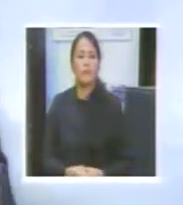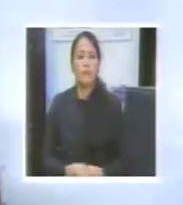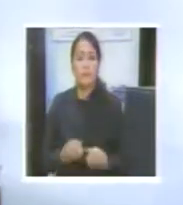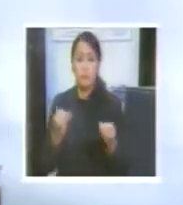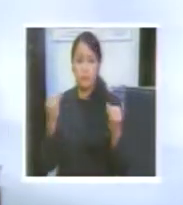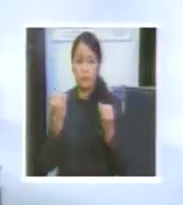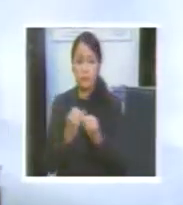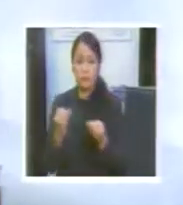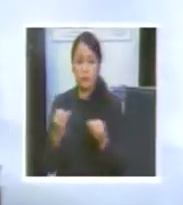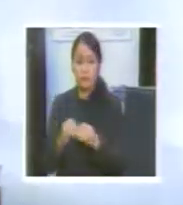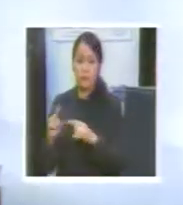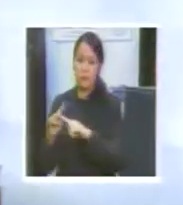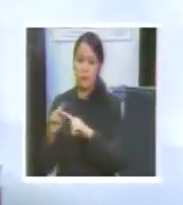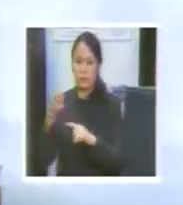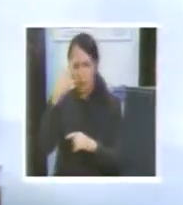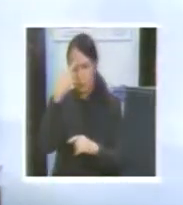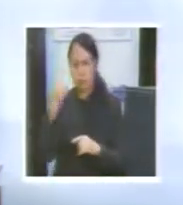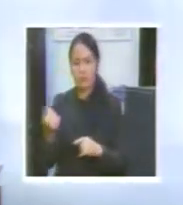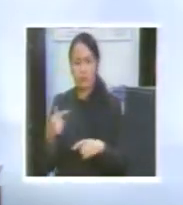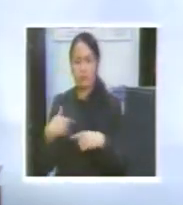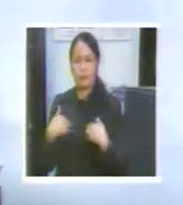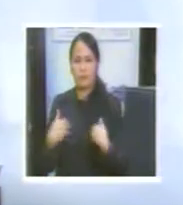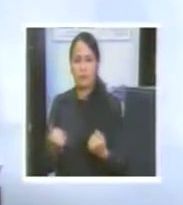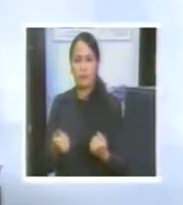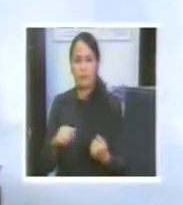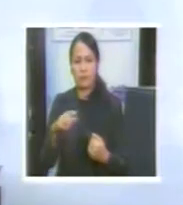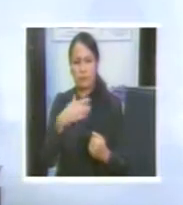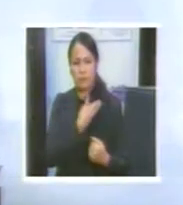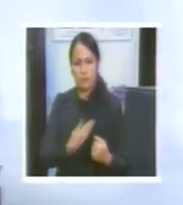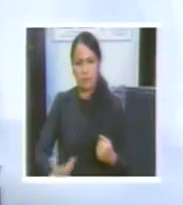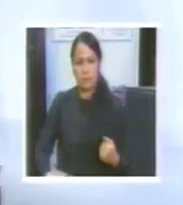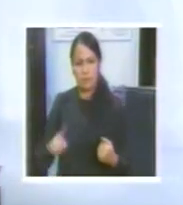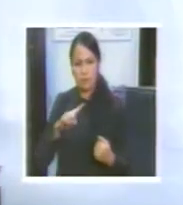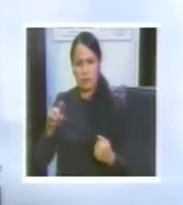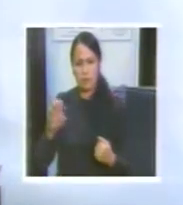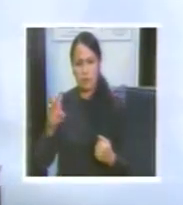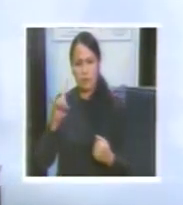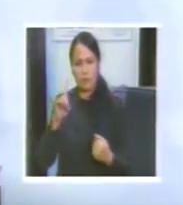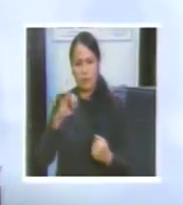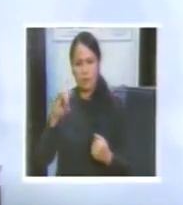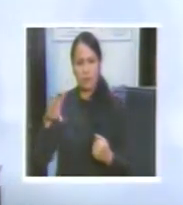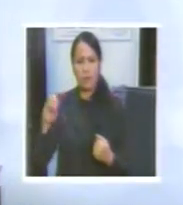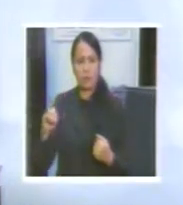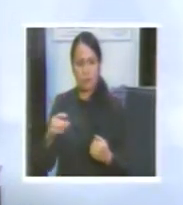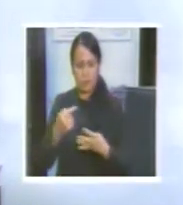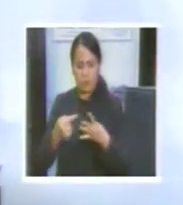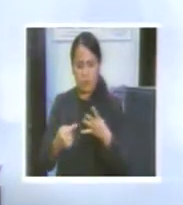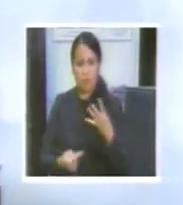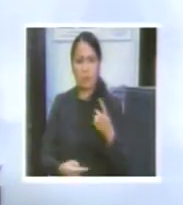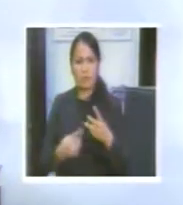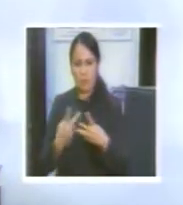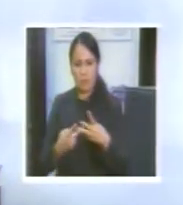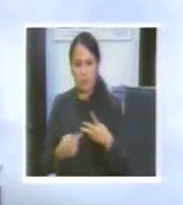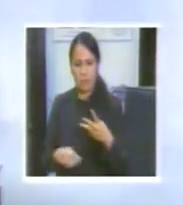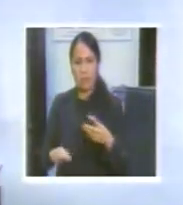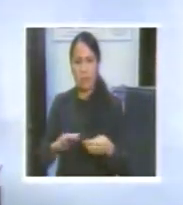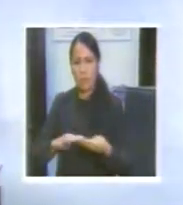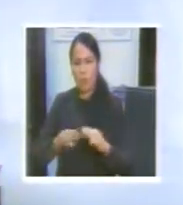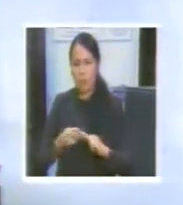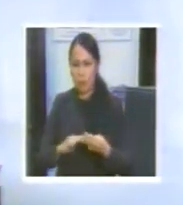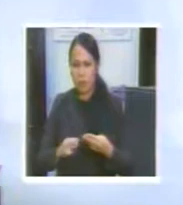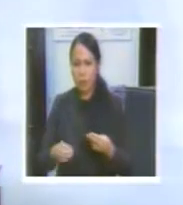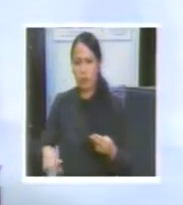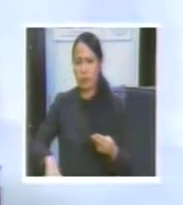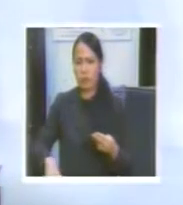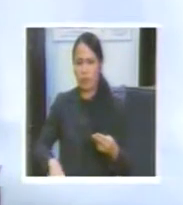para explicar el especial interés que tuvo el gobierno de Zedillo para concretar el acuerdo global con la Unión Europea. Por un lado, ese gobierno otorgó